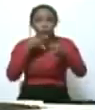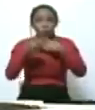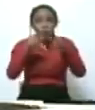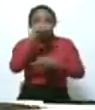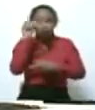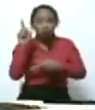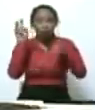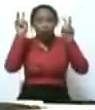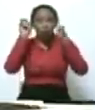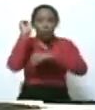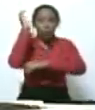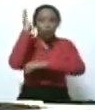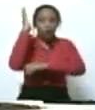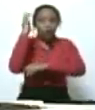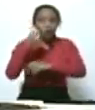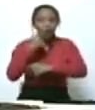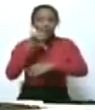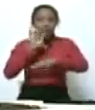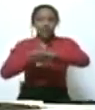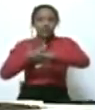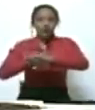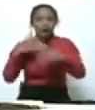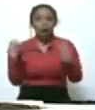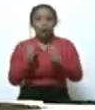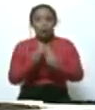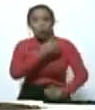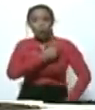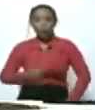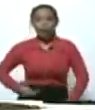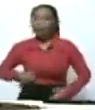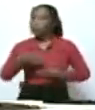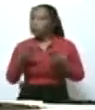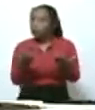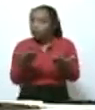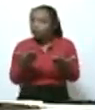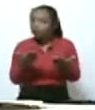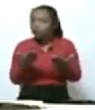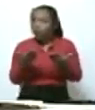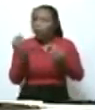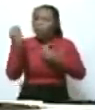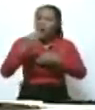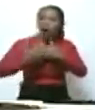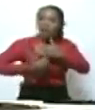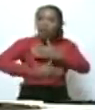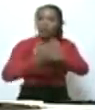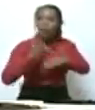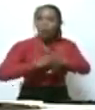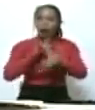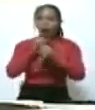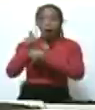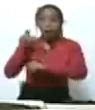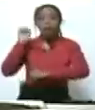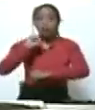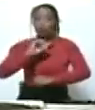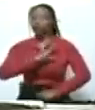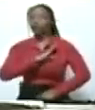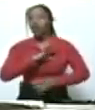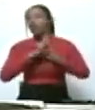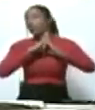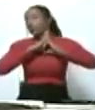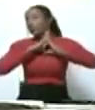nuevo congreso que anuncia el compañero presidente, que sería inclusive más avanzado, porque ahí sí, ahí tendríamos nosotros